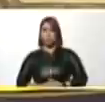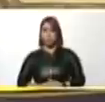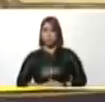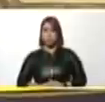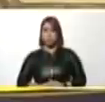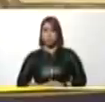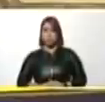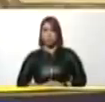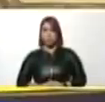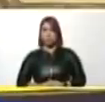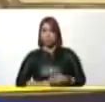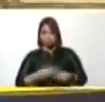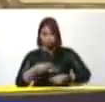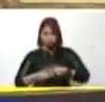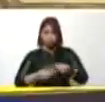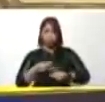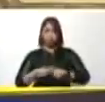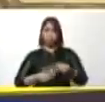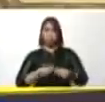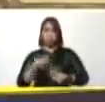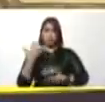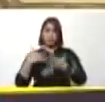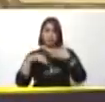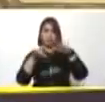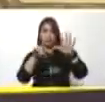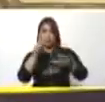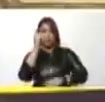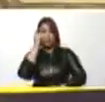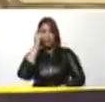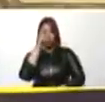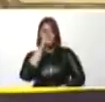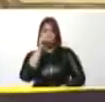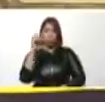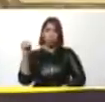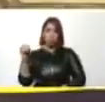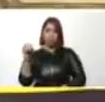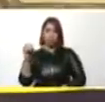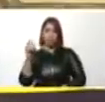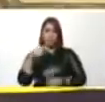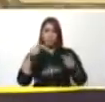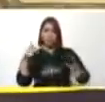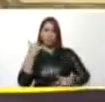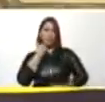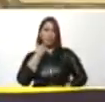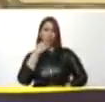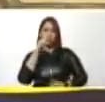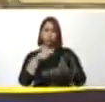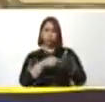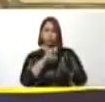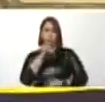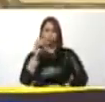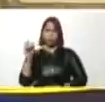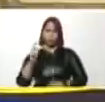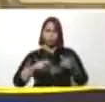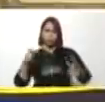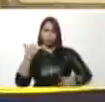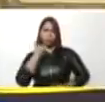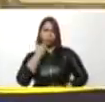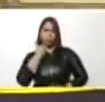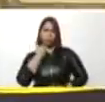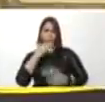llevar de hace 6 días 200 casos diarios a 1.200 casos.